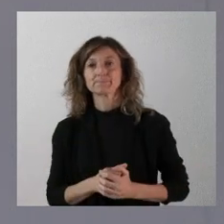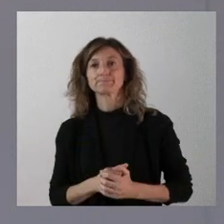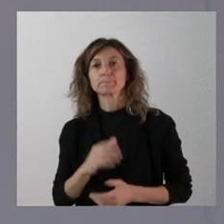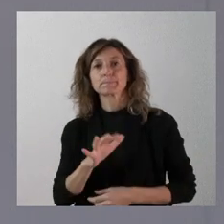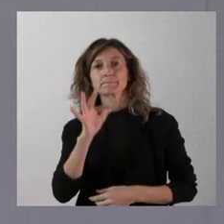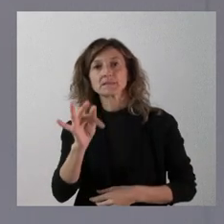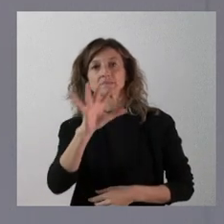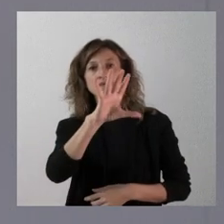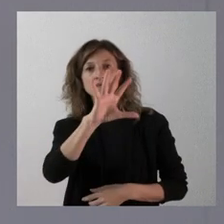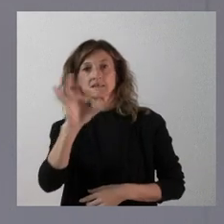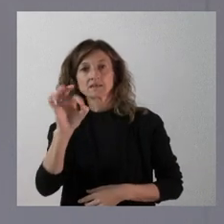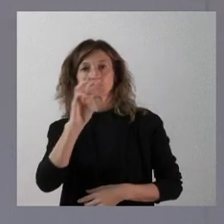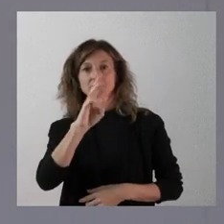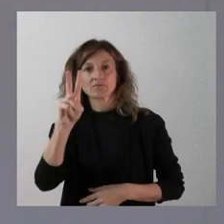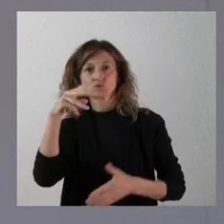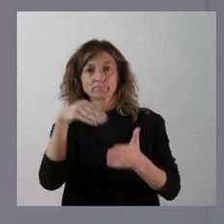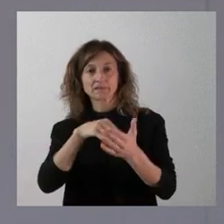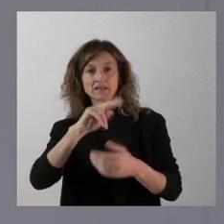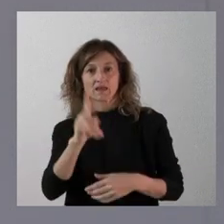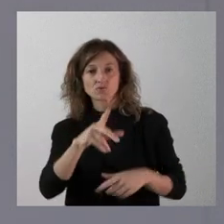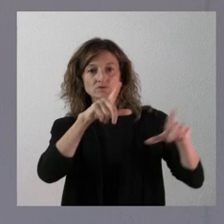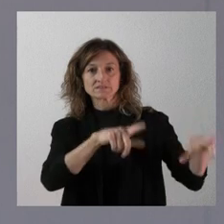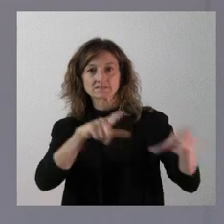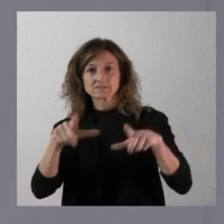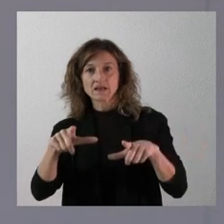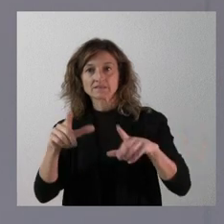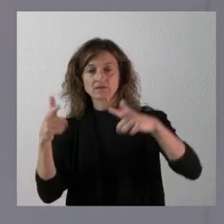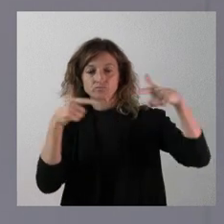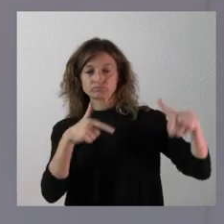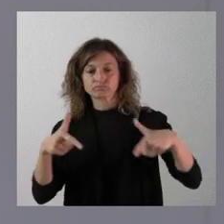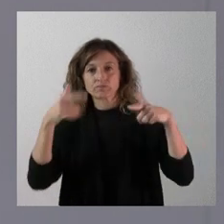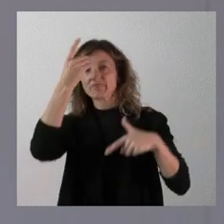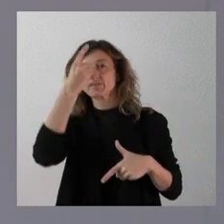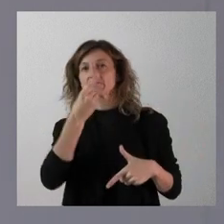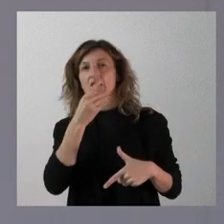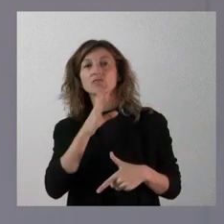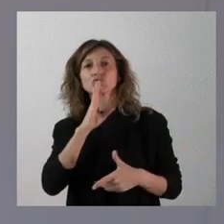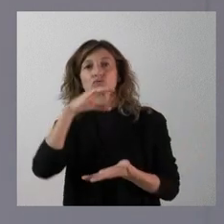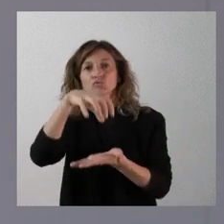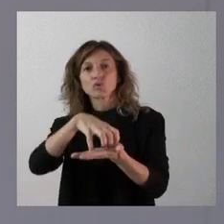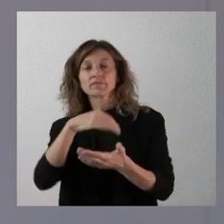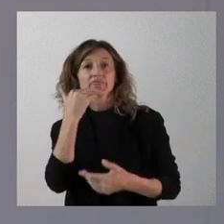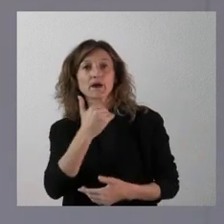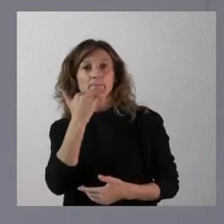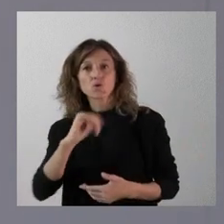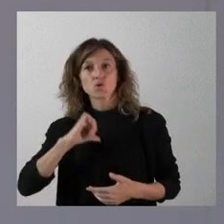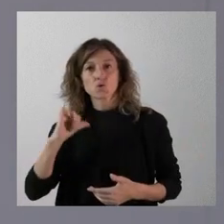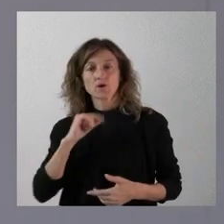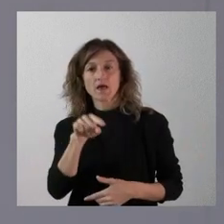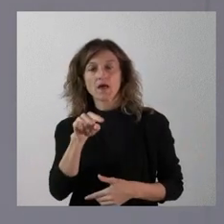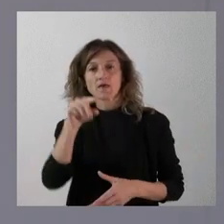mismo 532.000 euros para adecuar dos salas de radiología digital en el complejo asistencial de Zamora que incluye